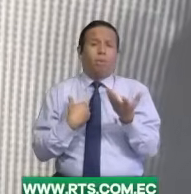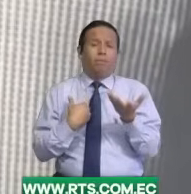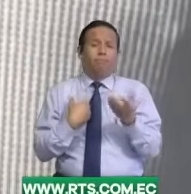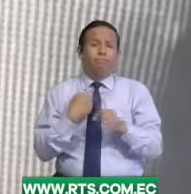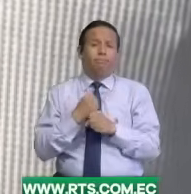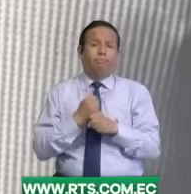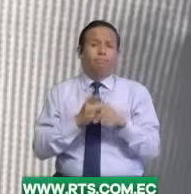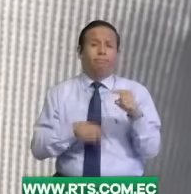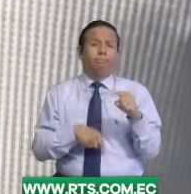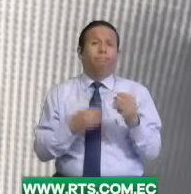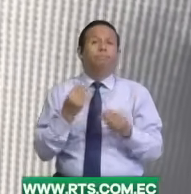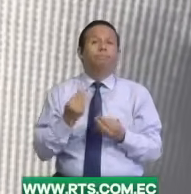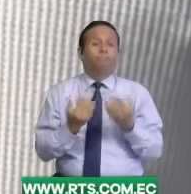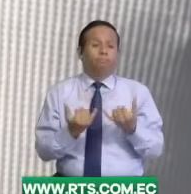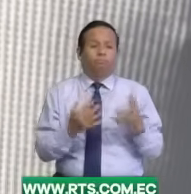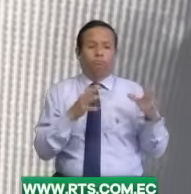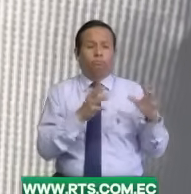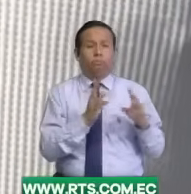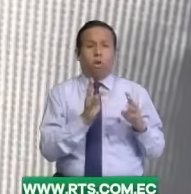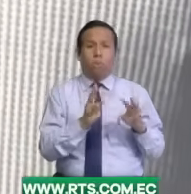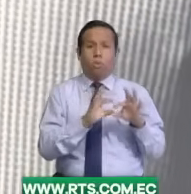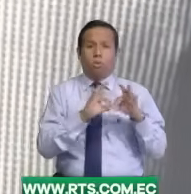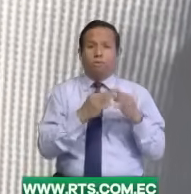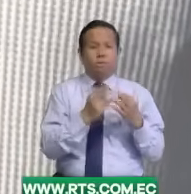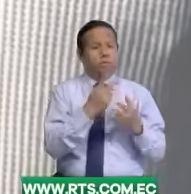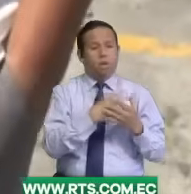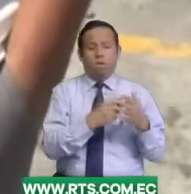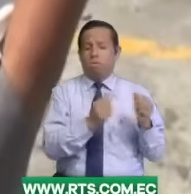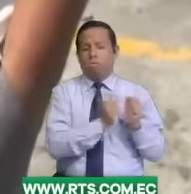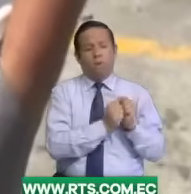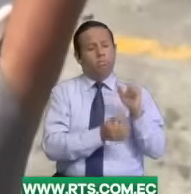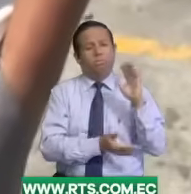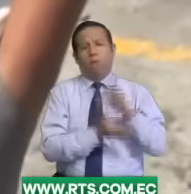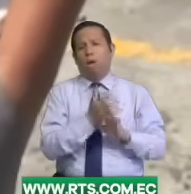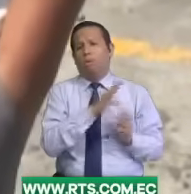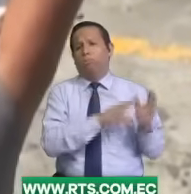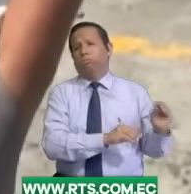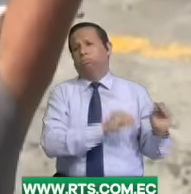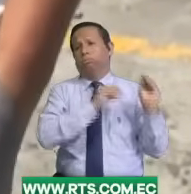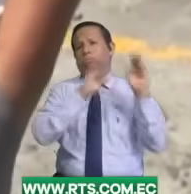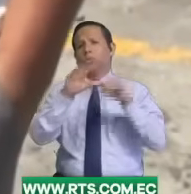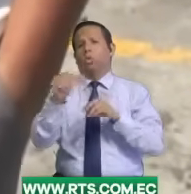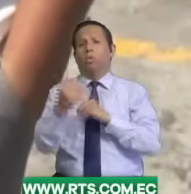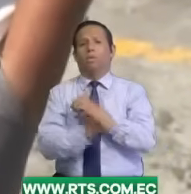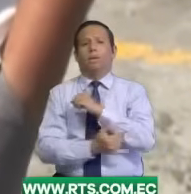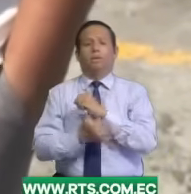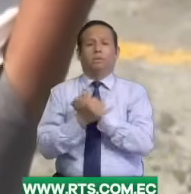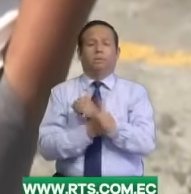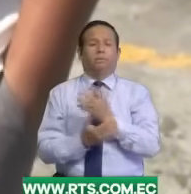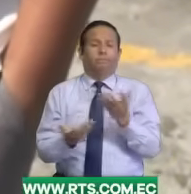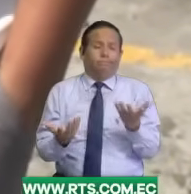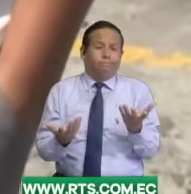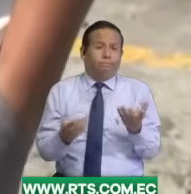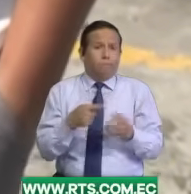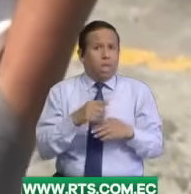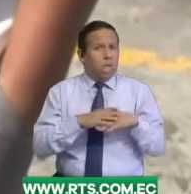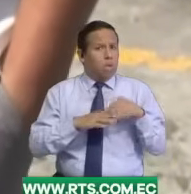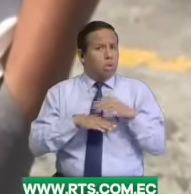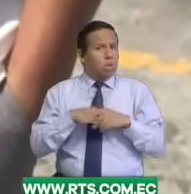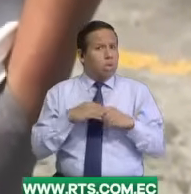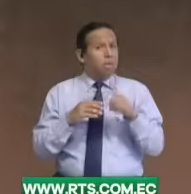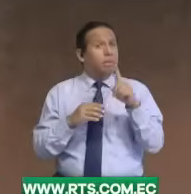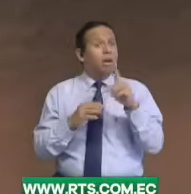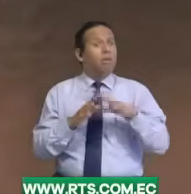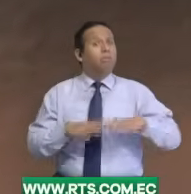está listo para irse del país con su esposa y sus 2 hijos, porque pese a ser inocente, la ola de violencia e